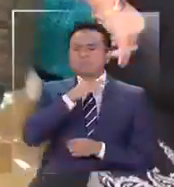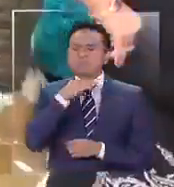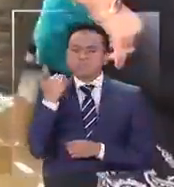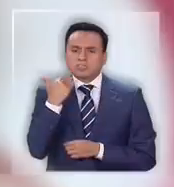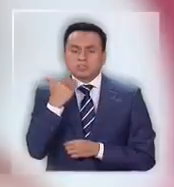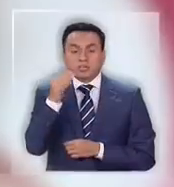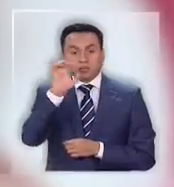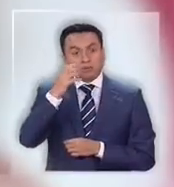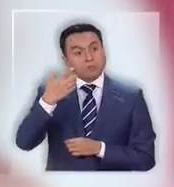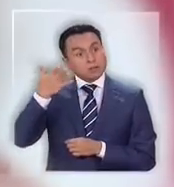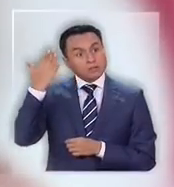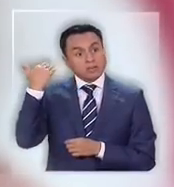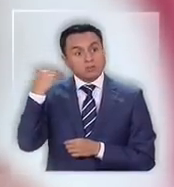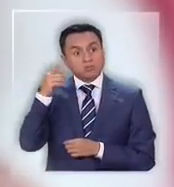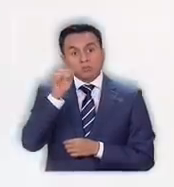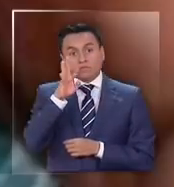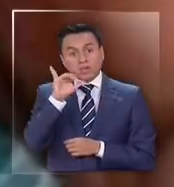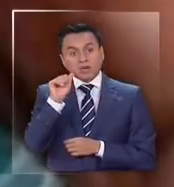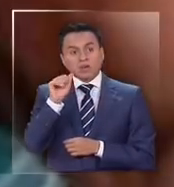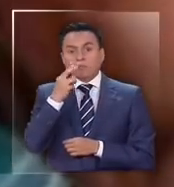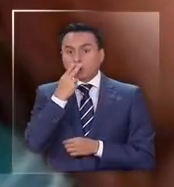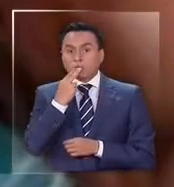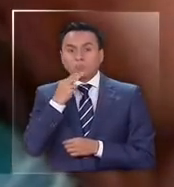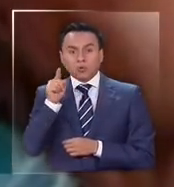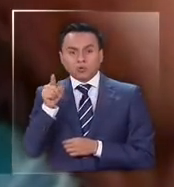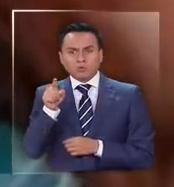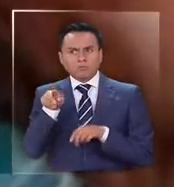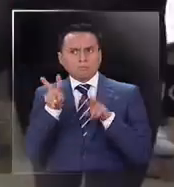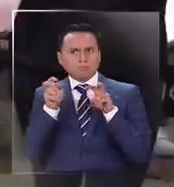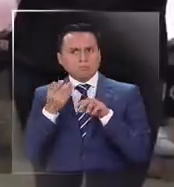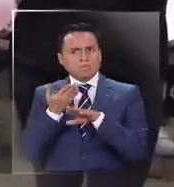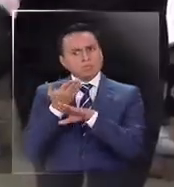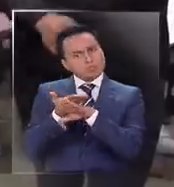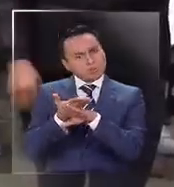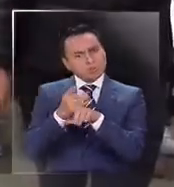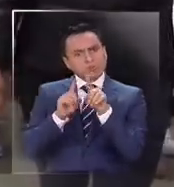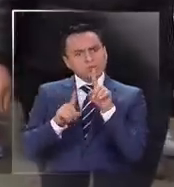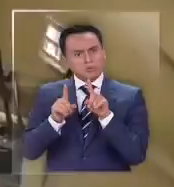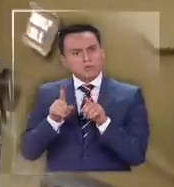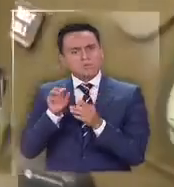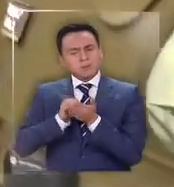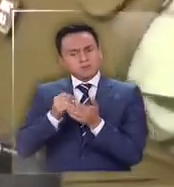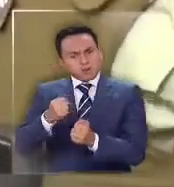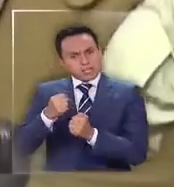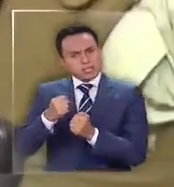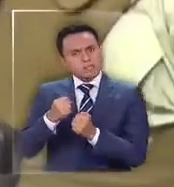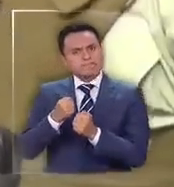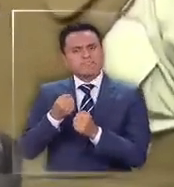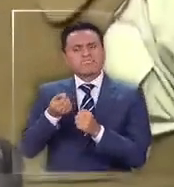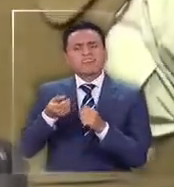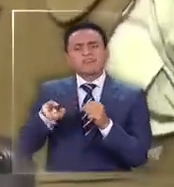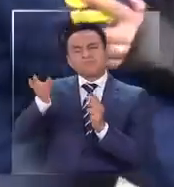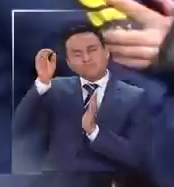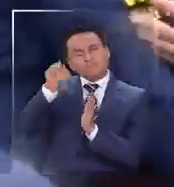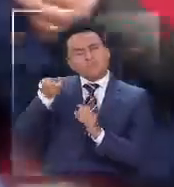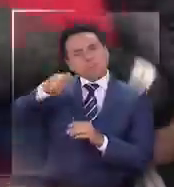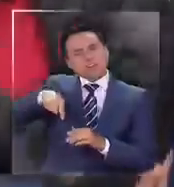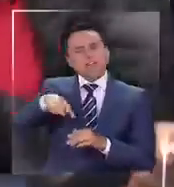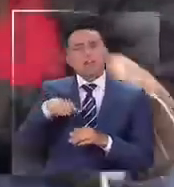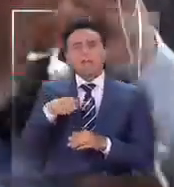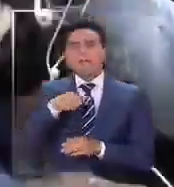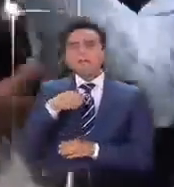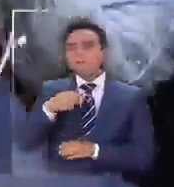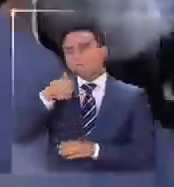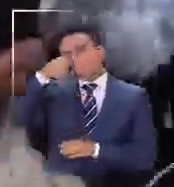En enero pasado, el crimen de Sofía en Puerto Montt levantó una petición que se hizo cada vez más fuerte: reimplantar la pena de muerte